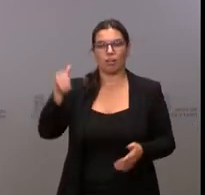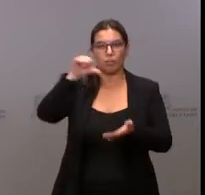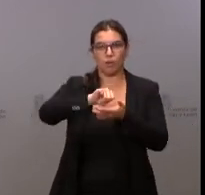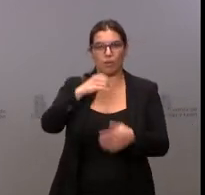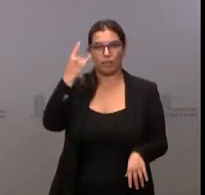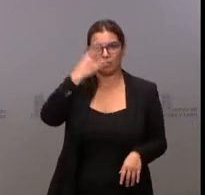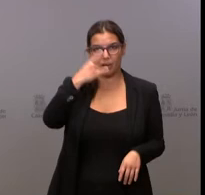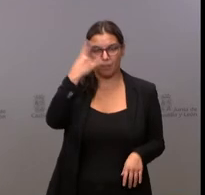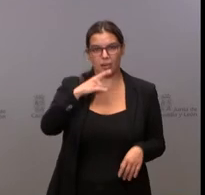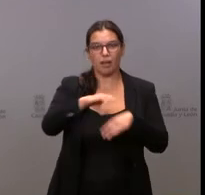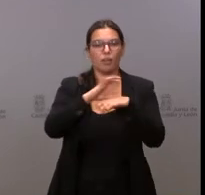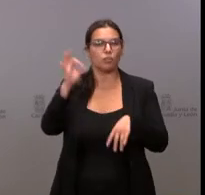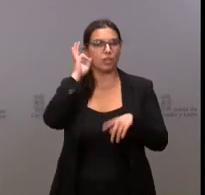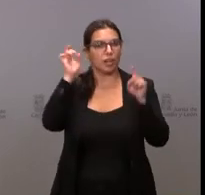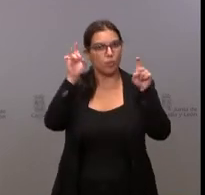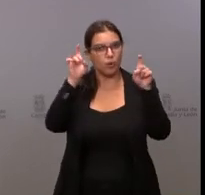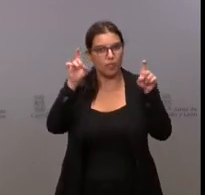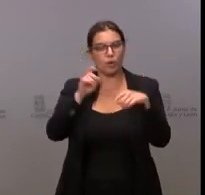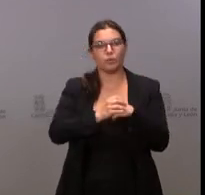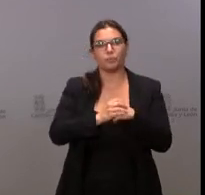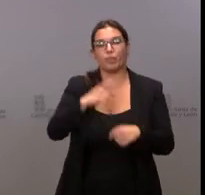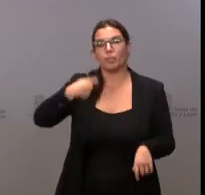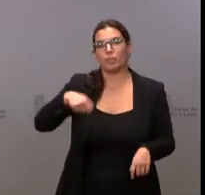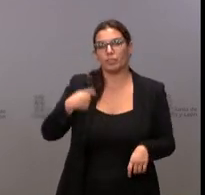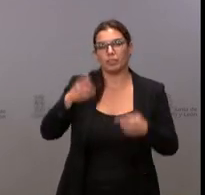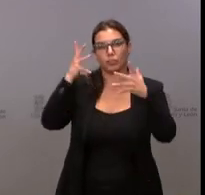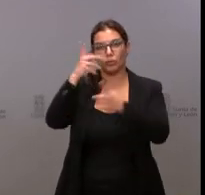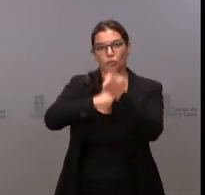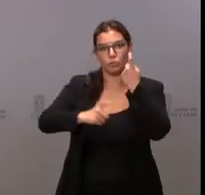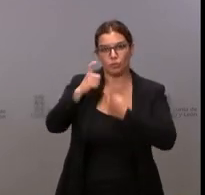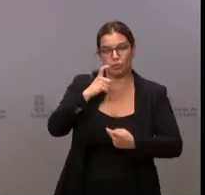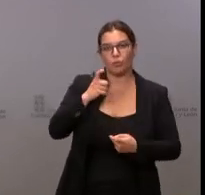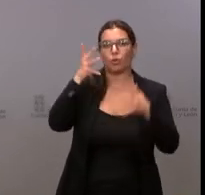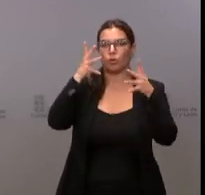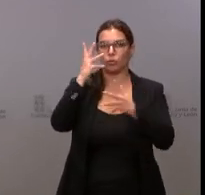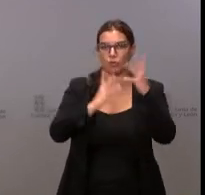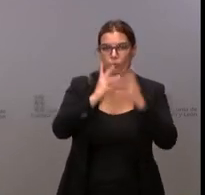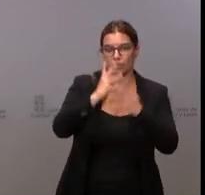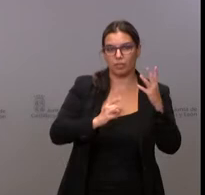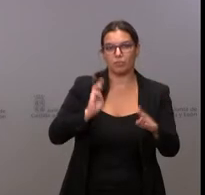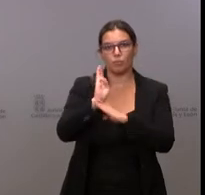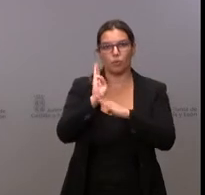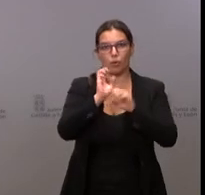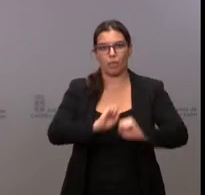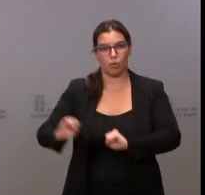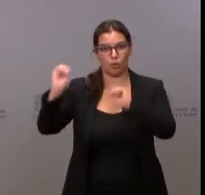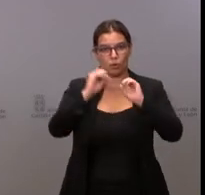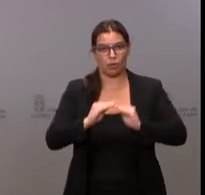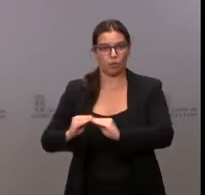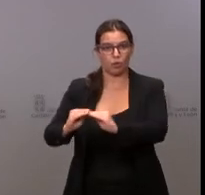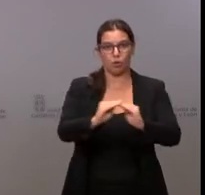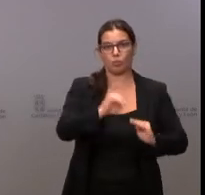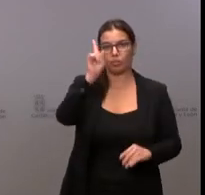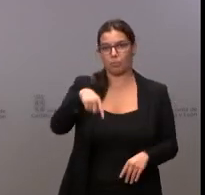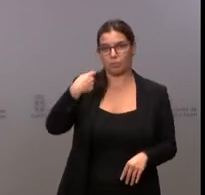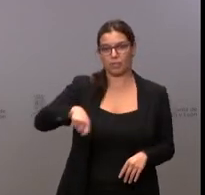consejera de educación presidente del consejo consultivo del consejo de cuentas procurador de común y presidente también